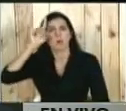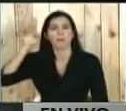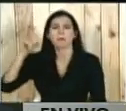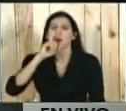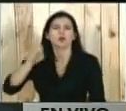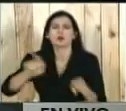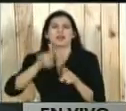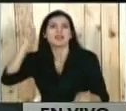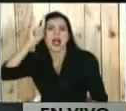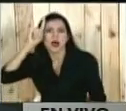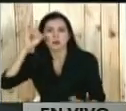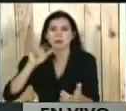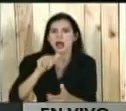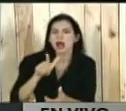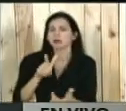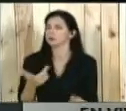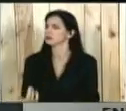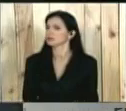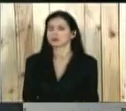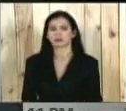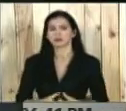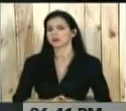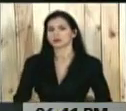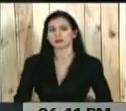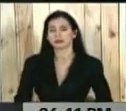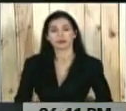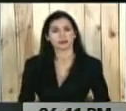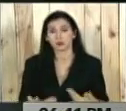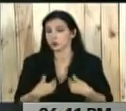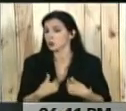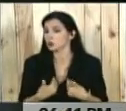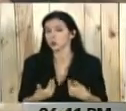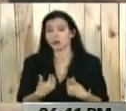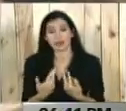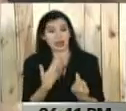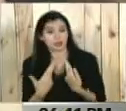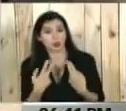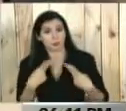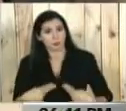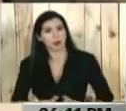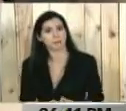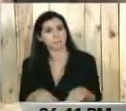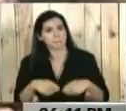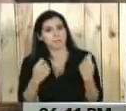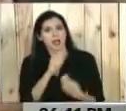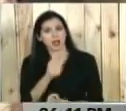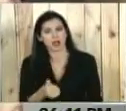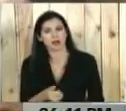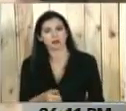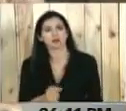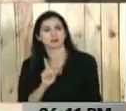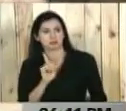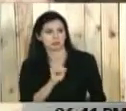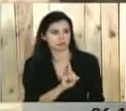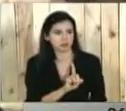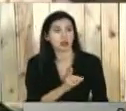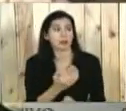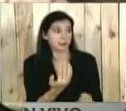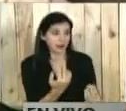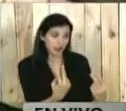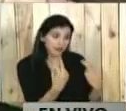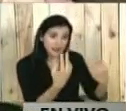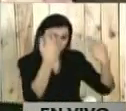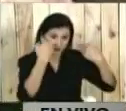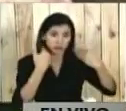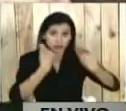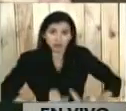Y eso afecta. Afecta a las relaciones humanas, personales. Y me acerqué para que vean que aquí hay un ser